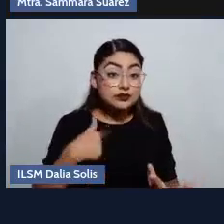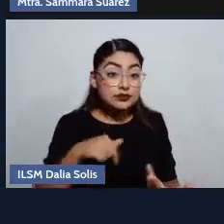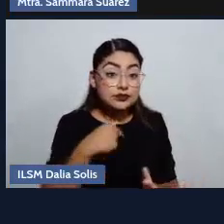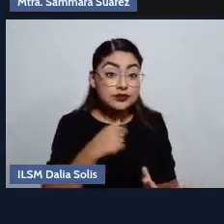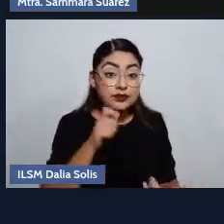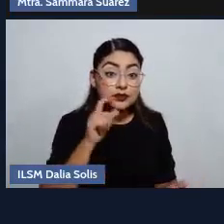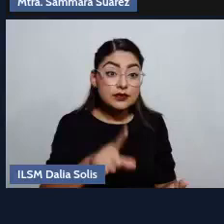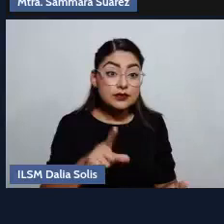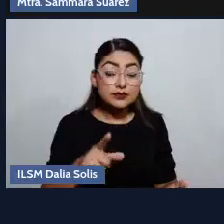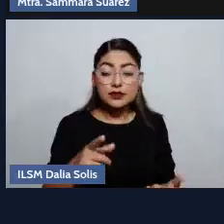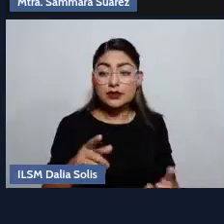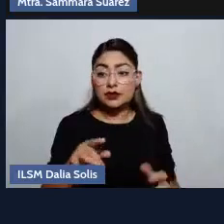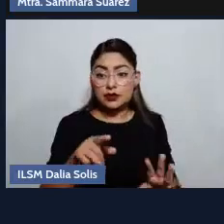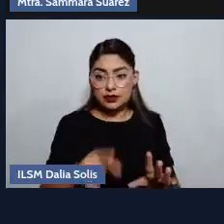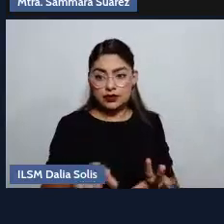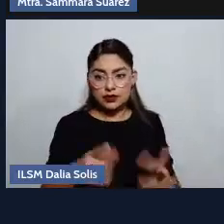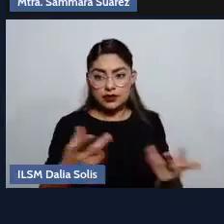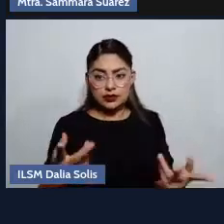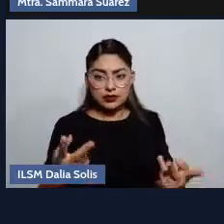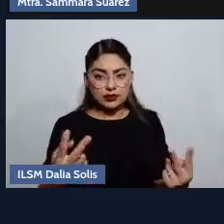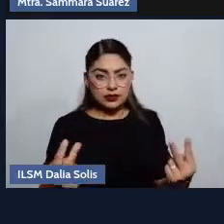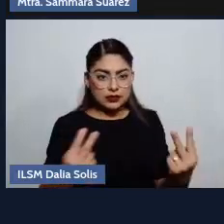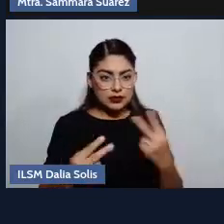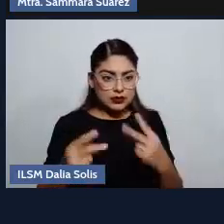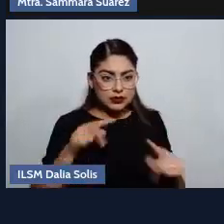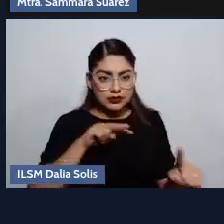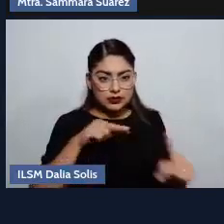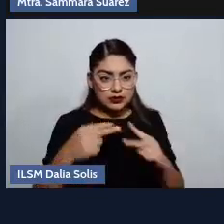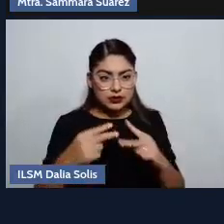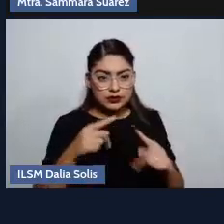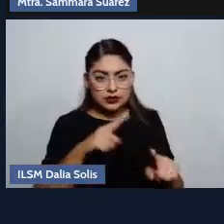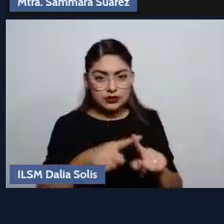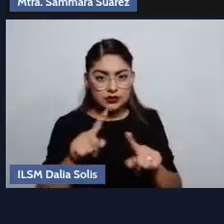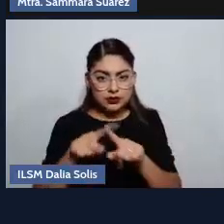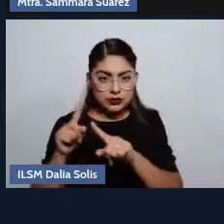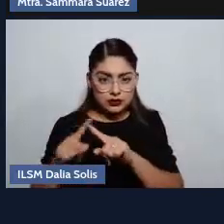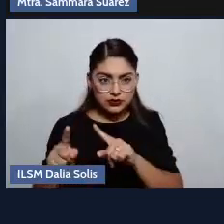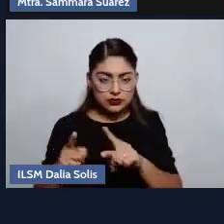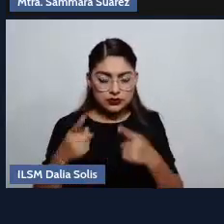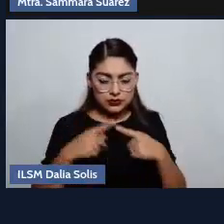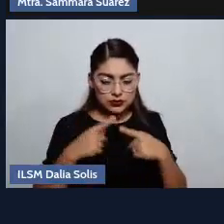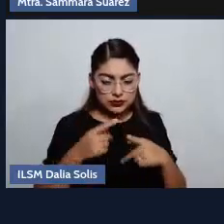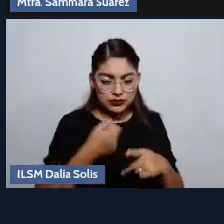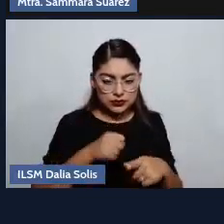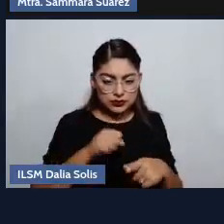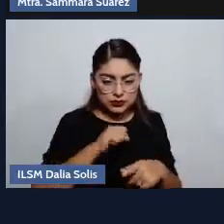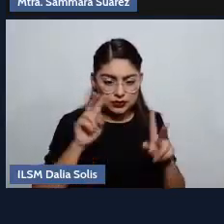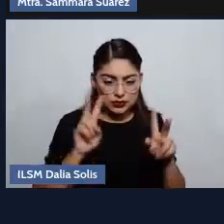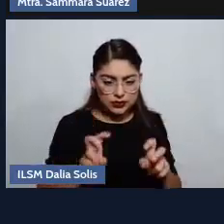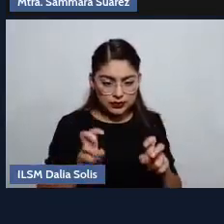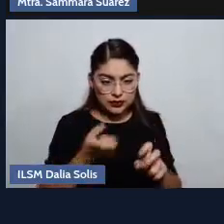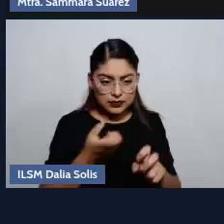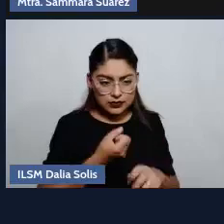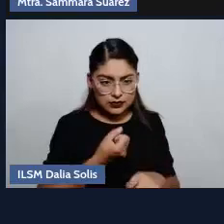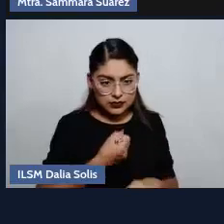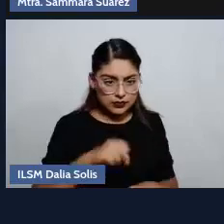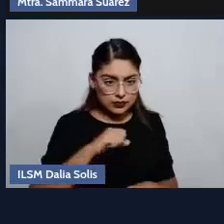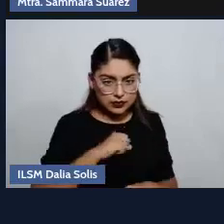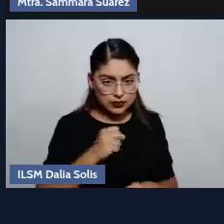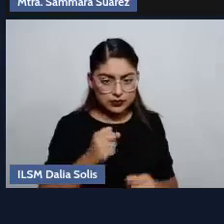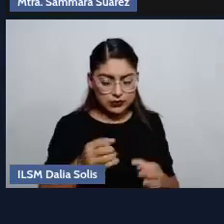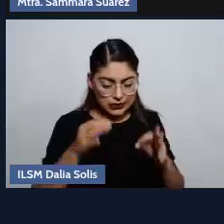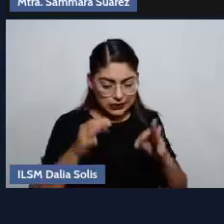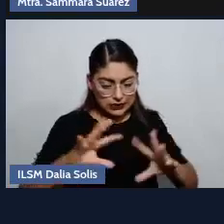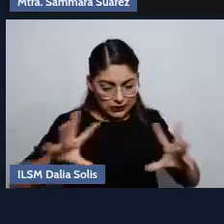visibilizar todo lo que lleva a la salud, no todo lo que implica la salud a nivel integral. Sí, claro, por supuesto,